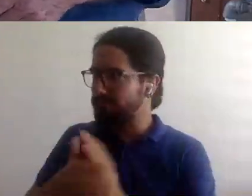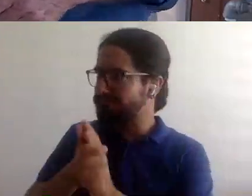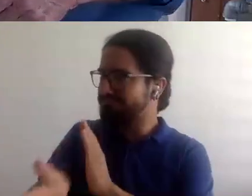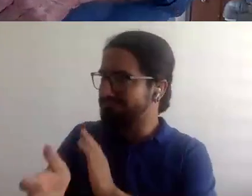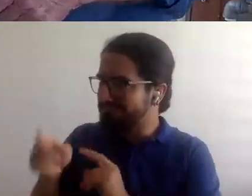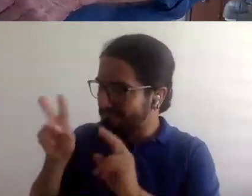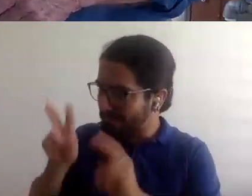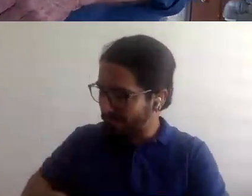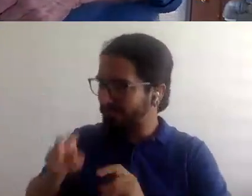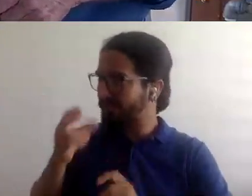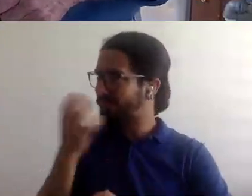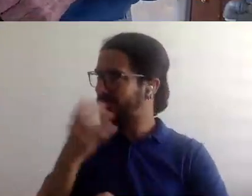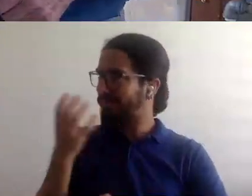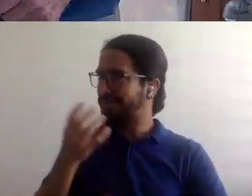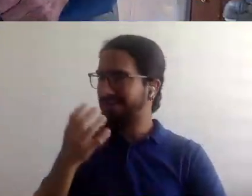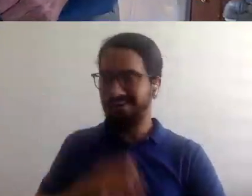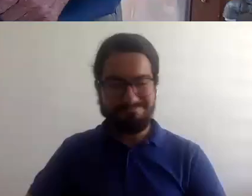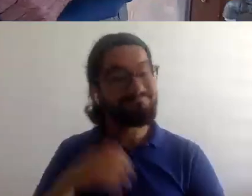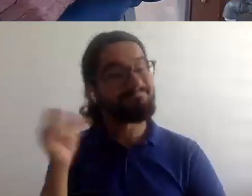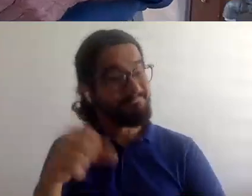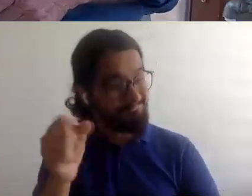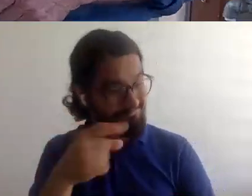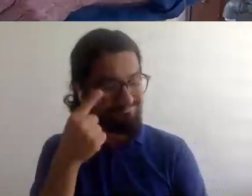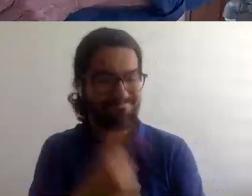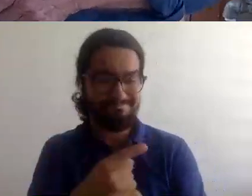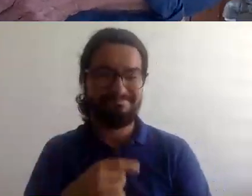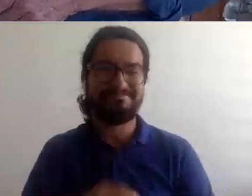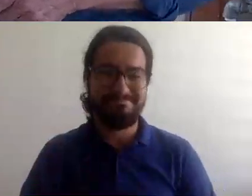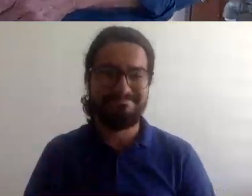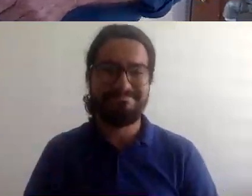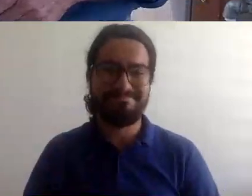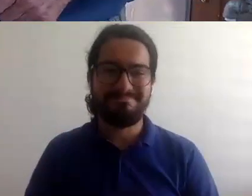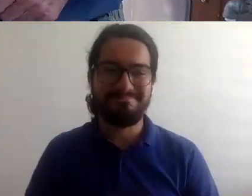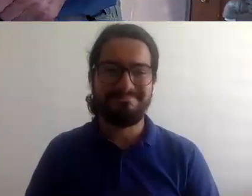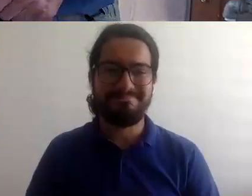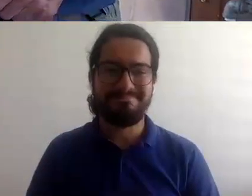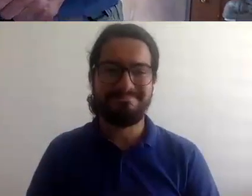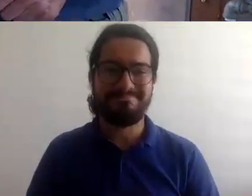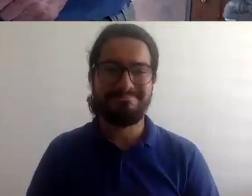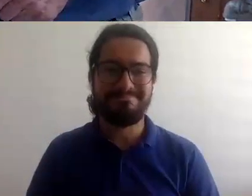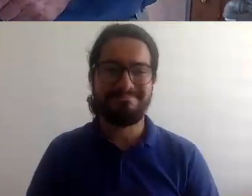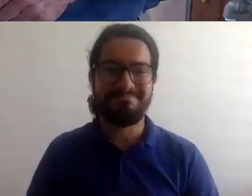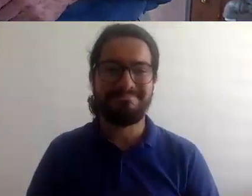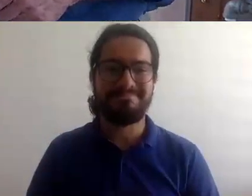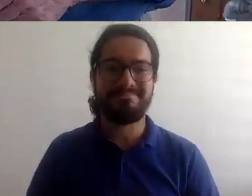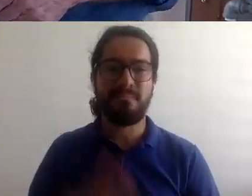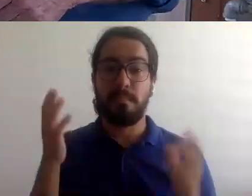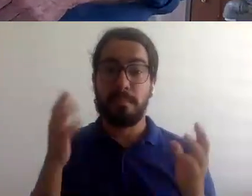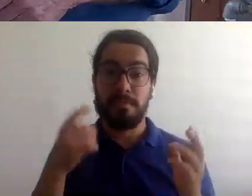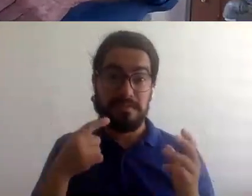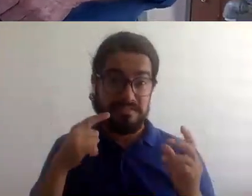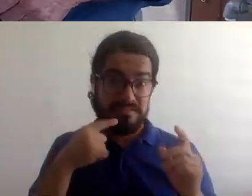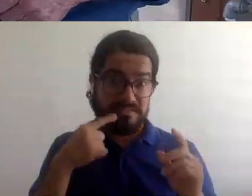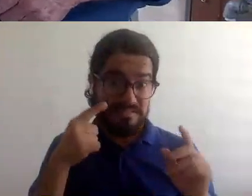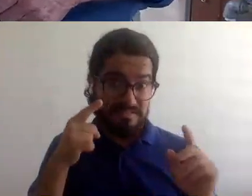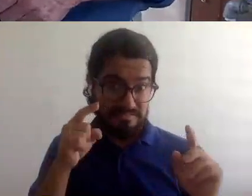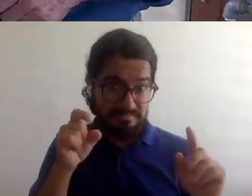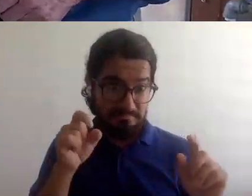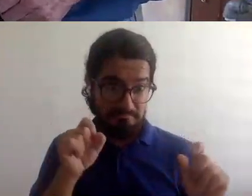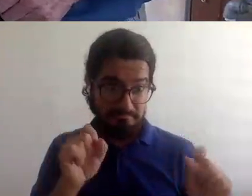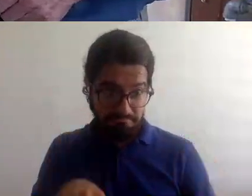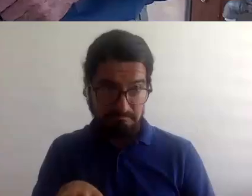También siempre las filosofías de su papá, y no sé si se puede decirlo, pero su papá le dice a